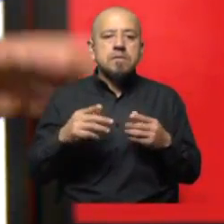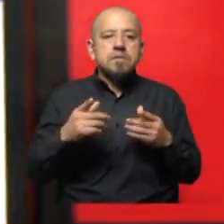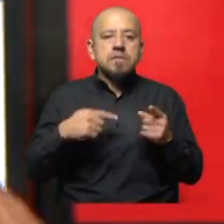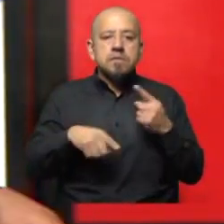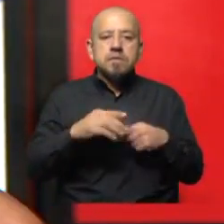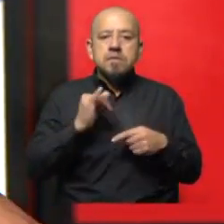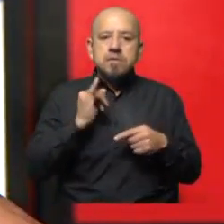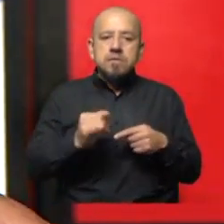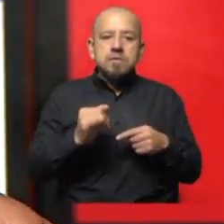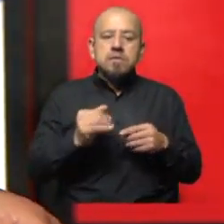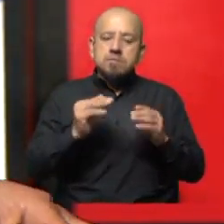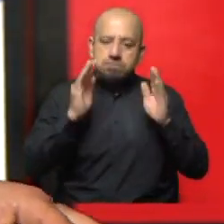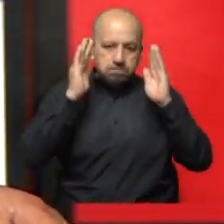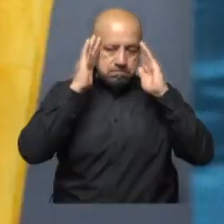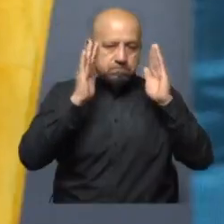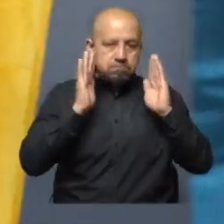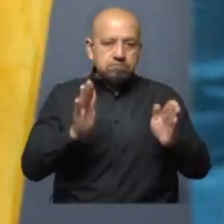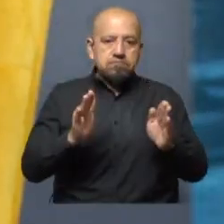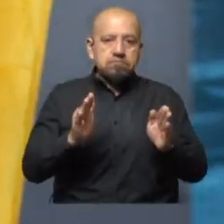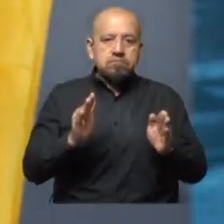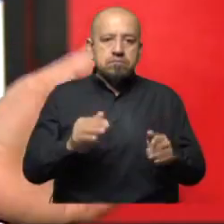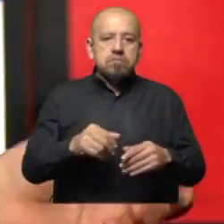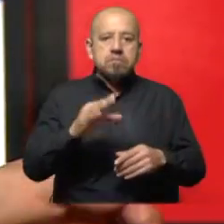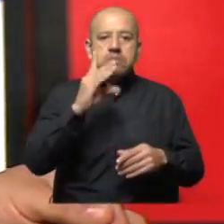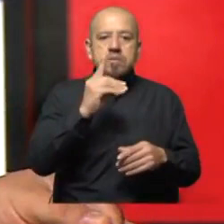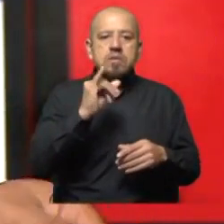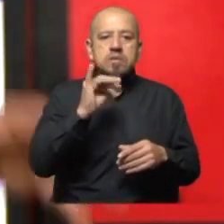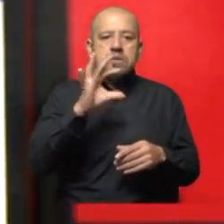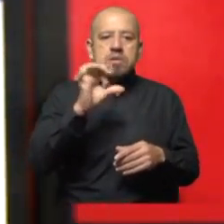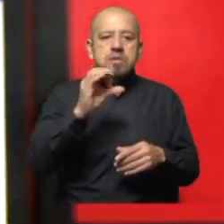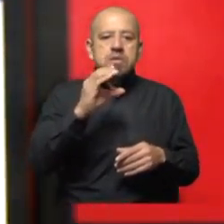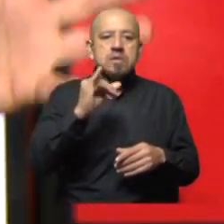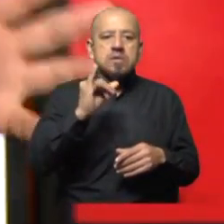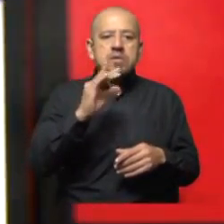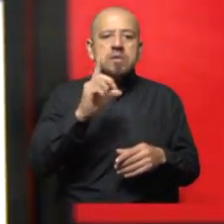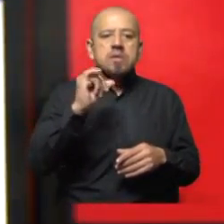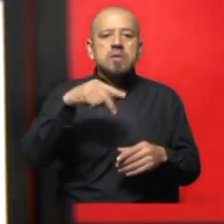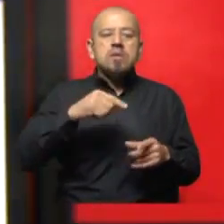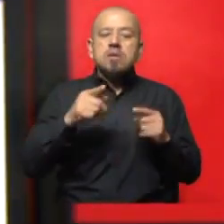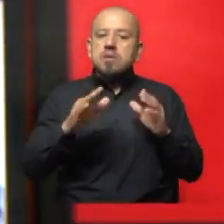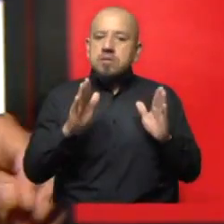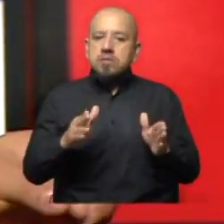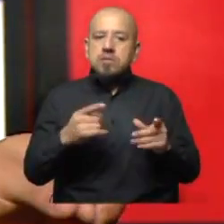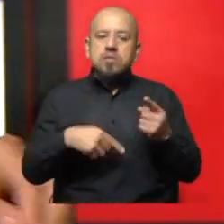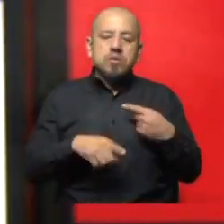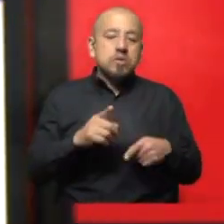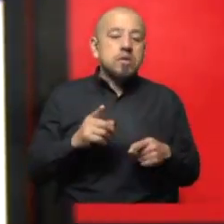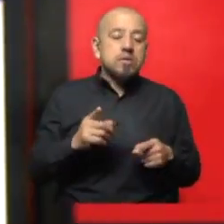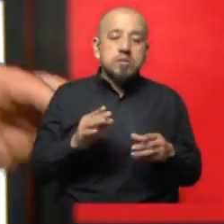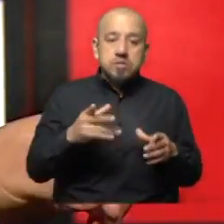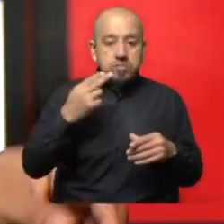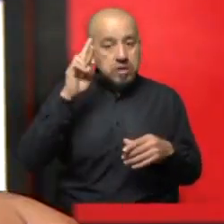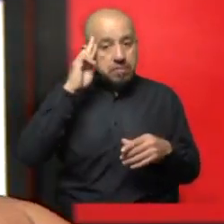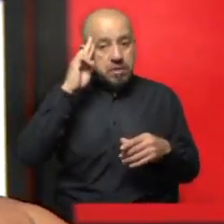sí como de inacap así de disciplina y como de solemnidad vista y de respetar y tener